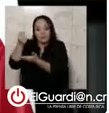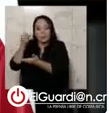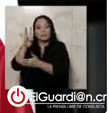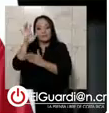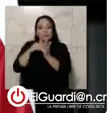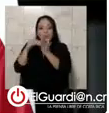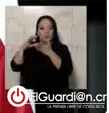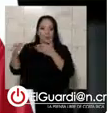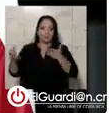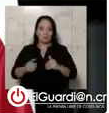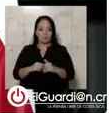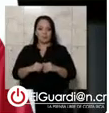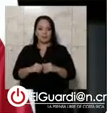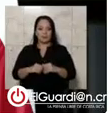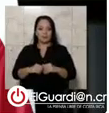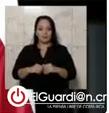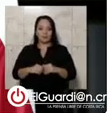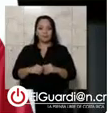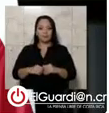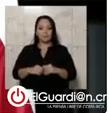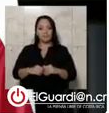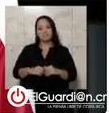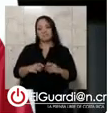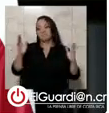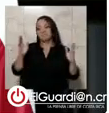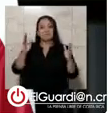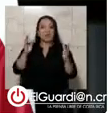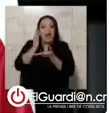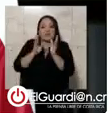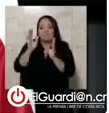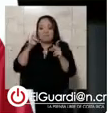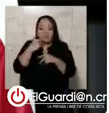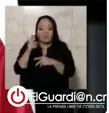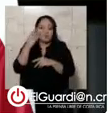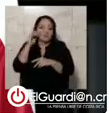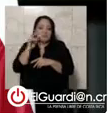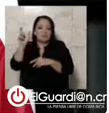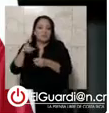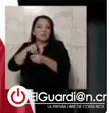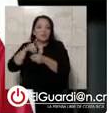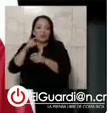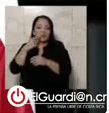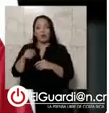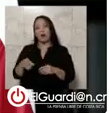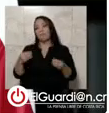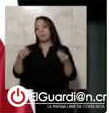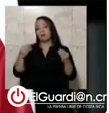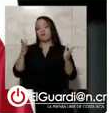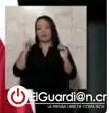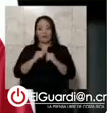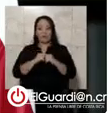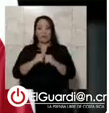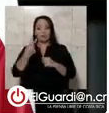700 millones. Alguien dijo por ahí, un señor diputado, que era una barbaridad que le